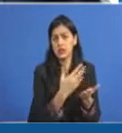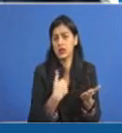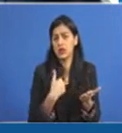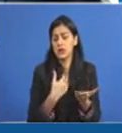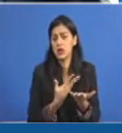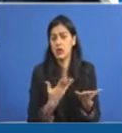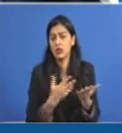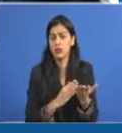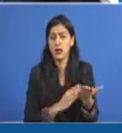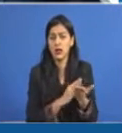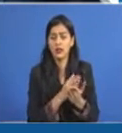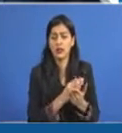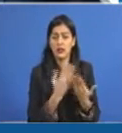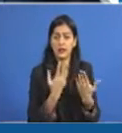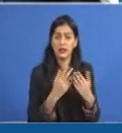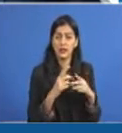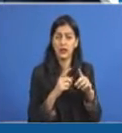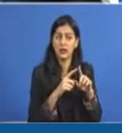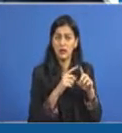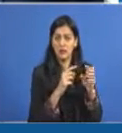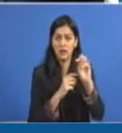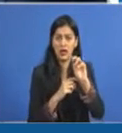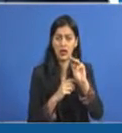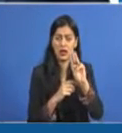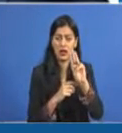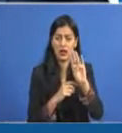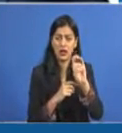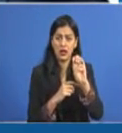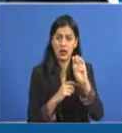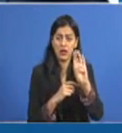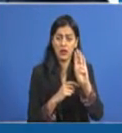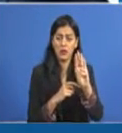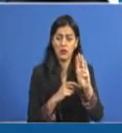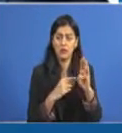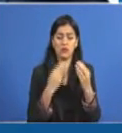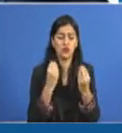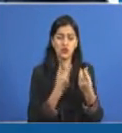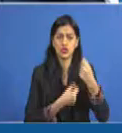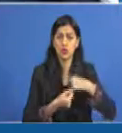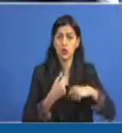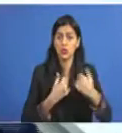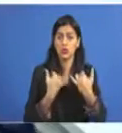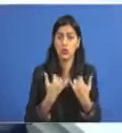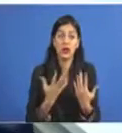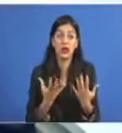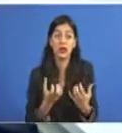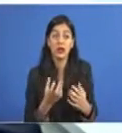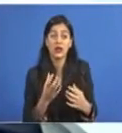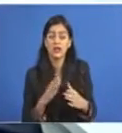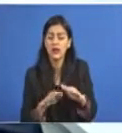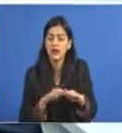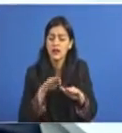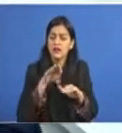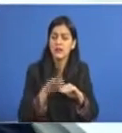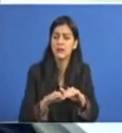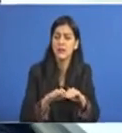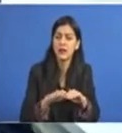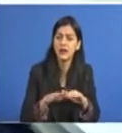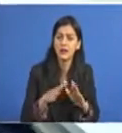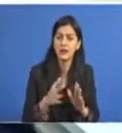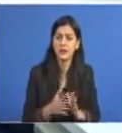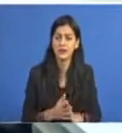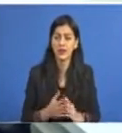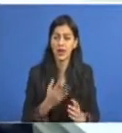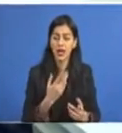Es correcto, es lo que mencionamos. Muchos negocios actuales quieren hacer estar ese paso, llevar ese